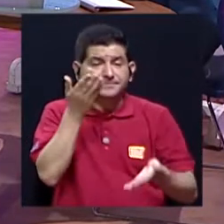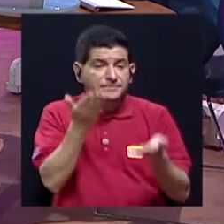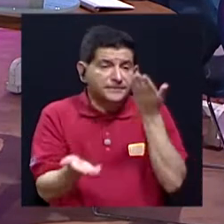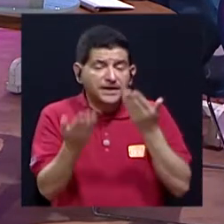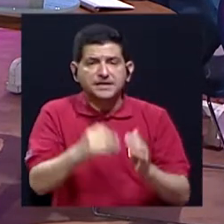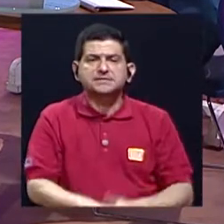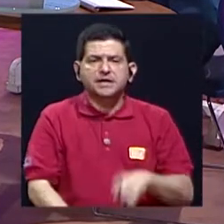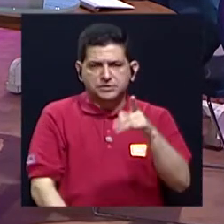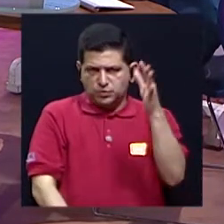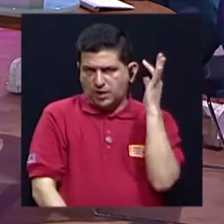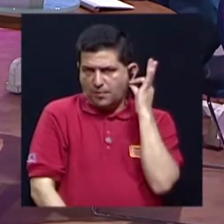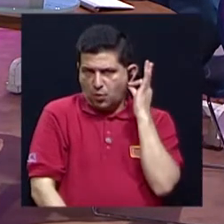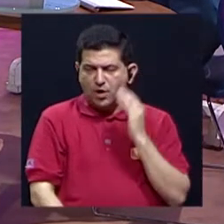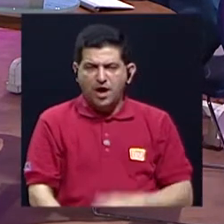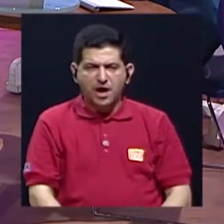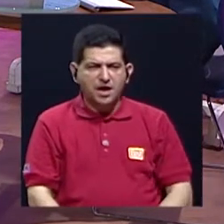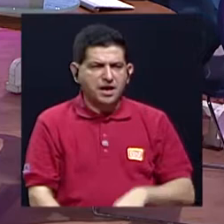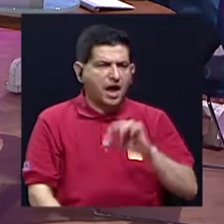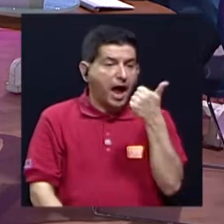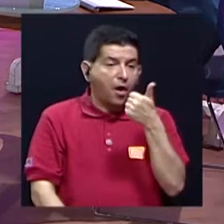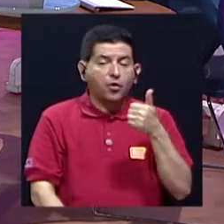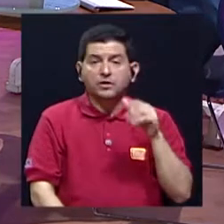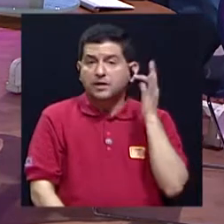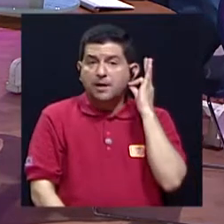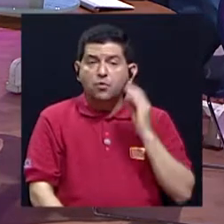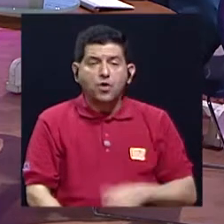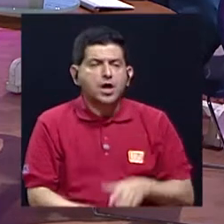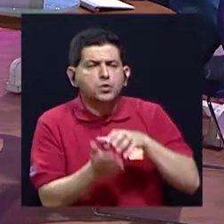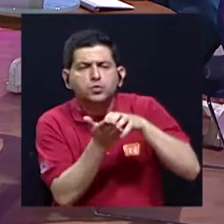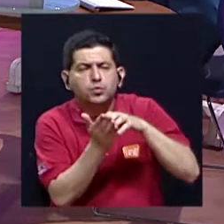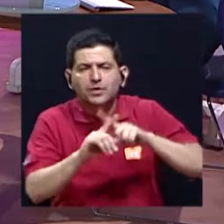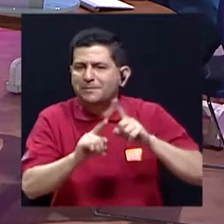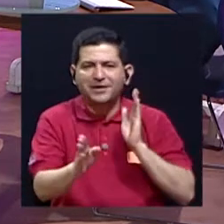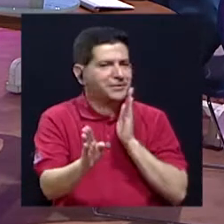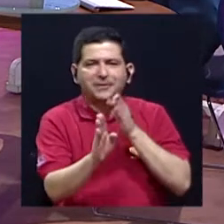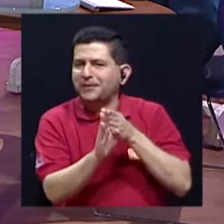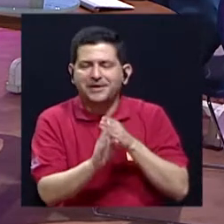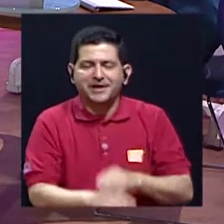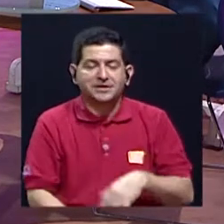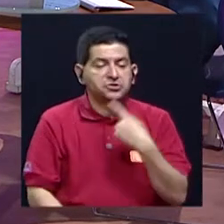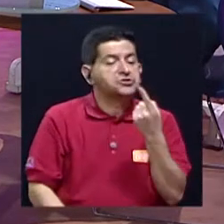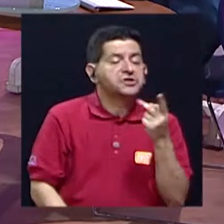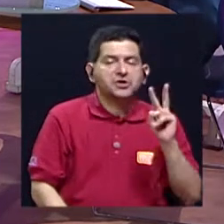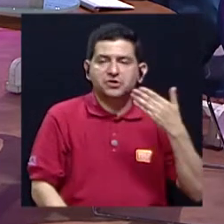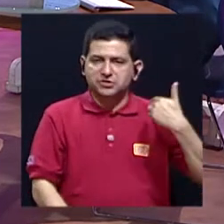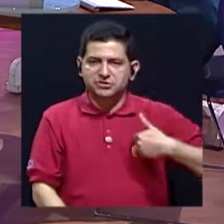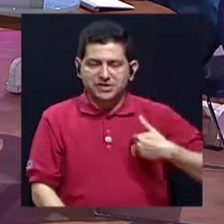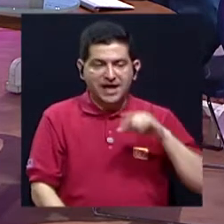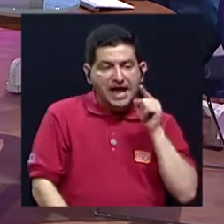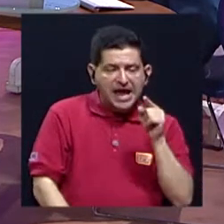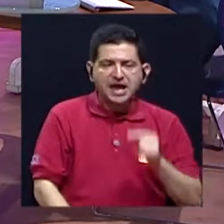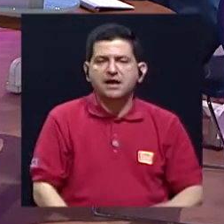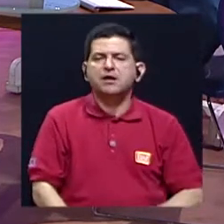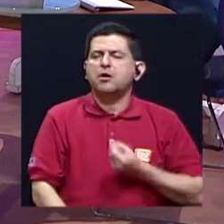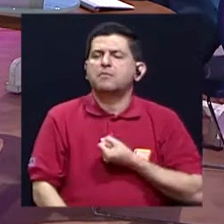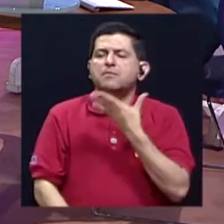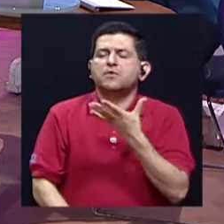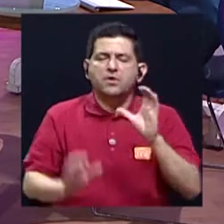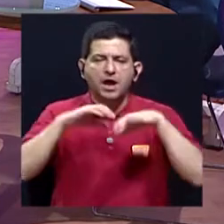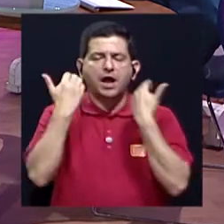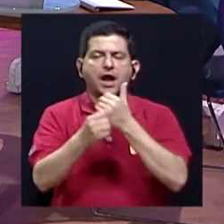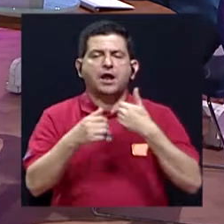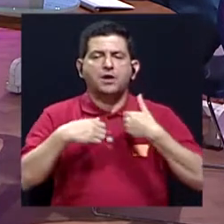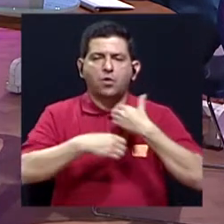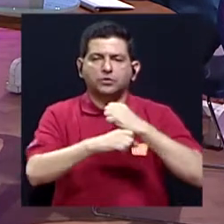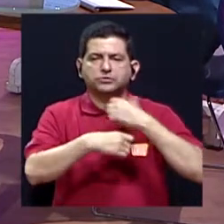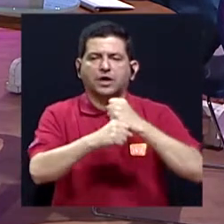existir tal vez que una mujer cuestiona a otra, pero no se lo hace directamente, sino se lo dice al compañero hombre para que sea él quien salga a Consejo Municipal a